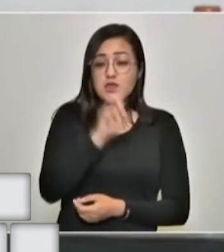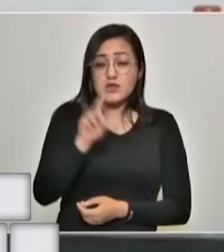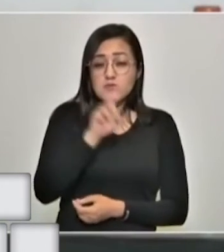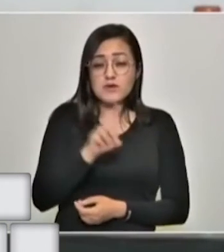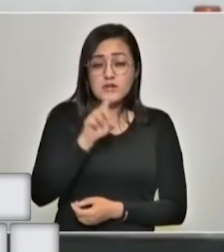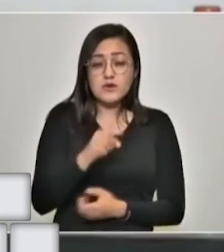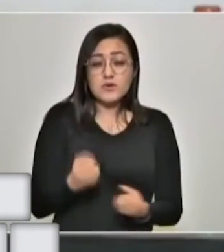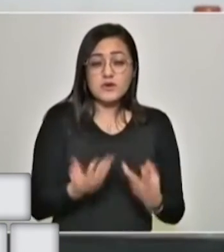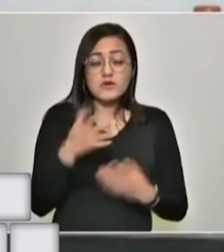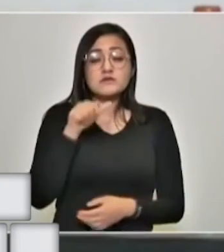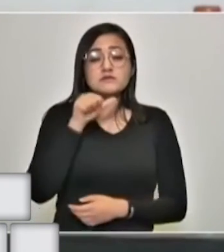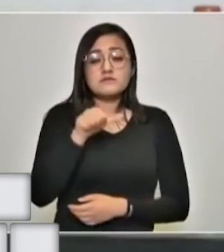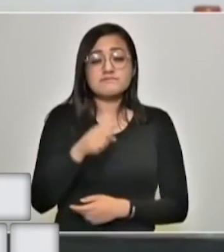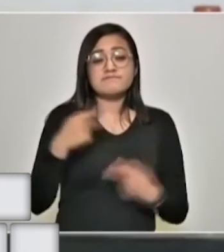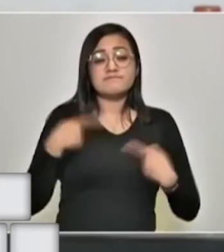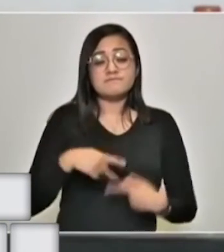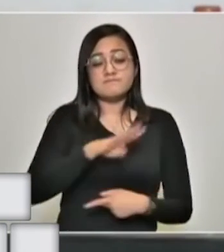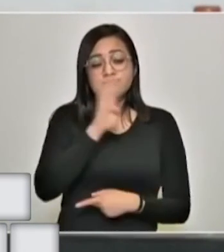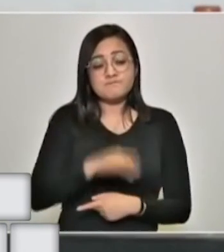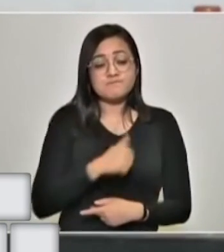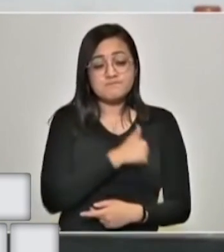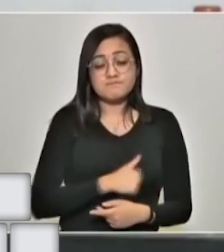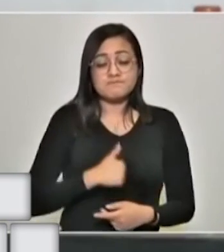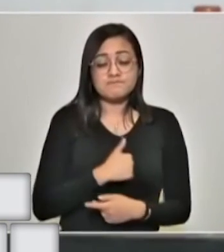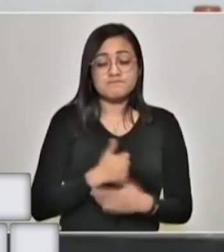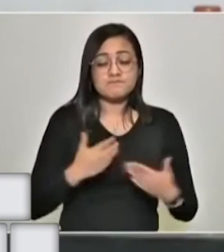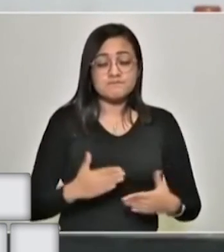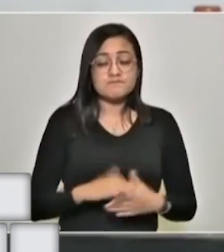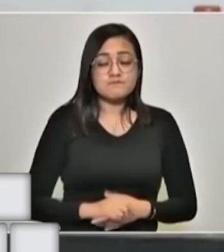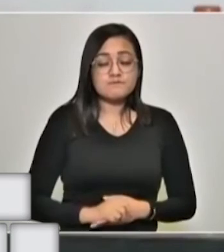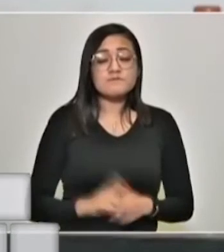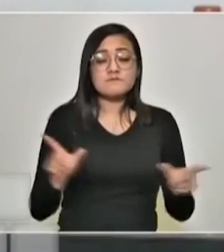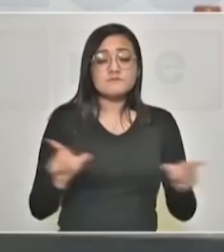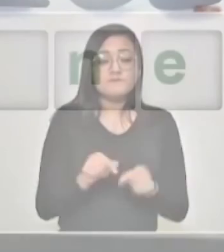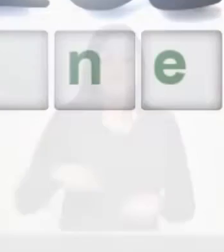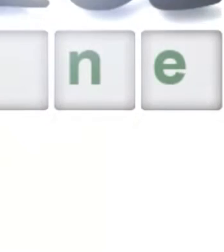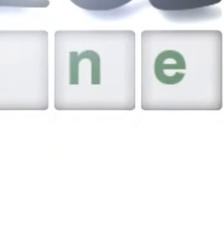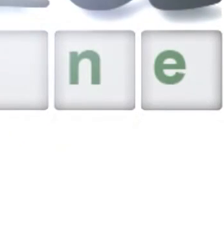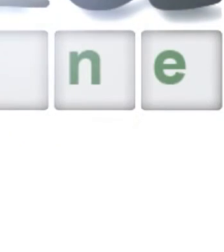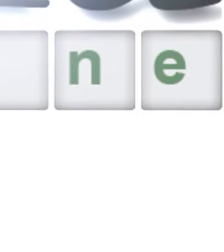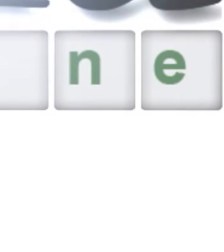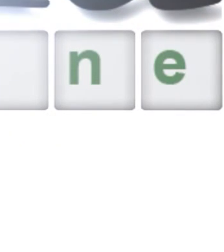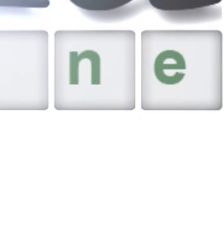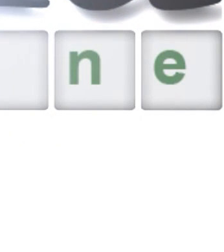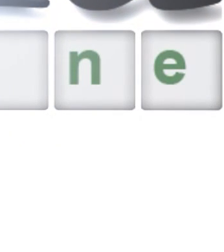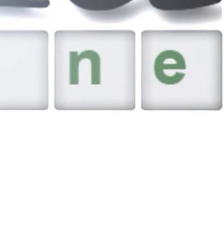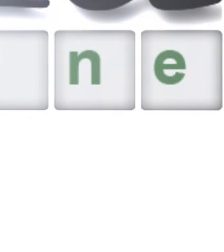ayer por la noche, 16 lamentables defunciones. Es cuanto, gobernador.